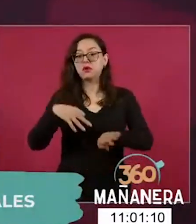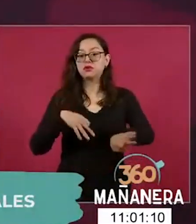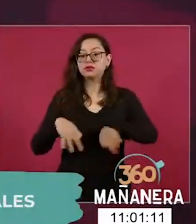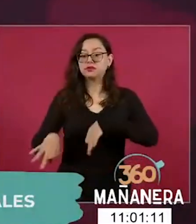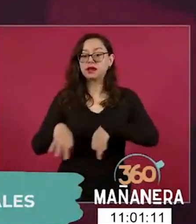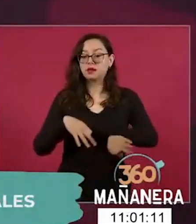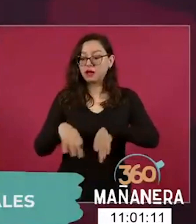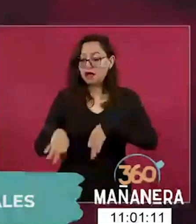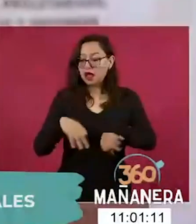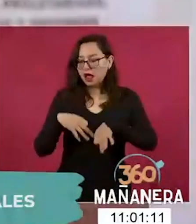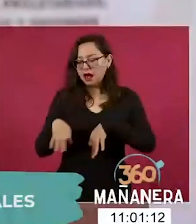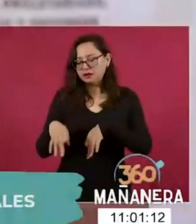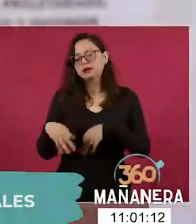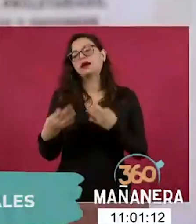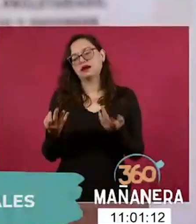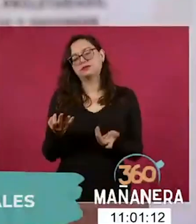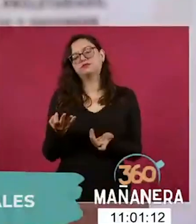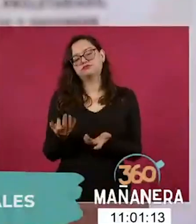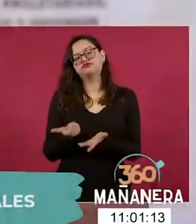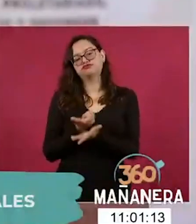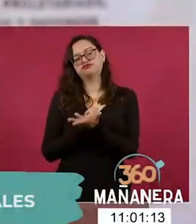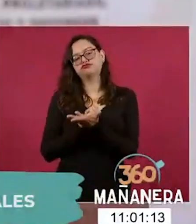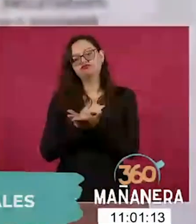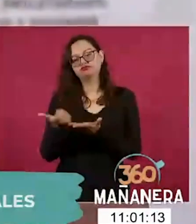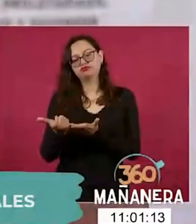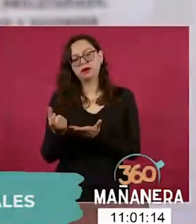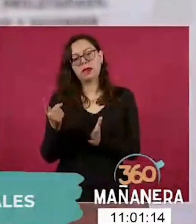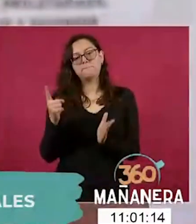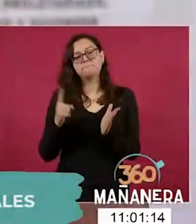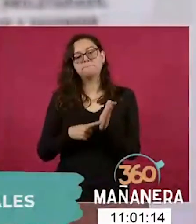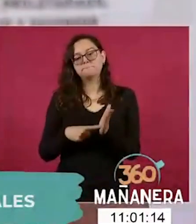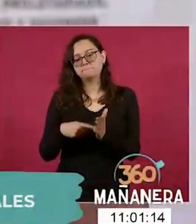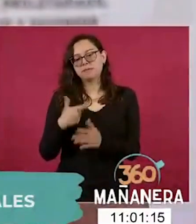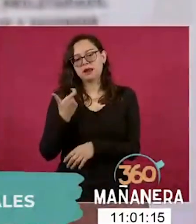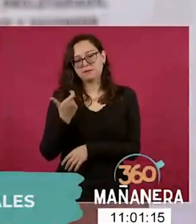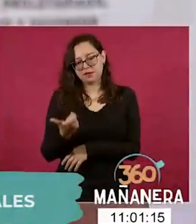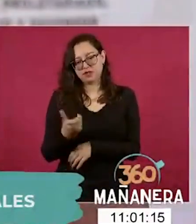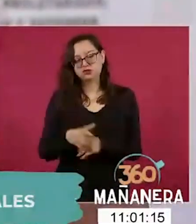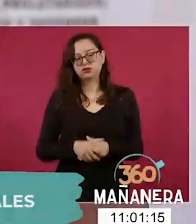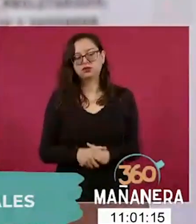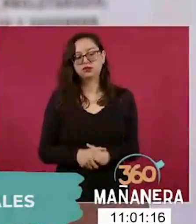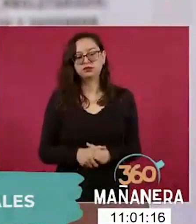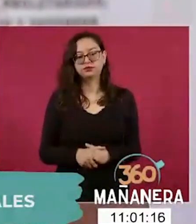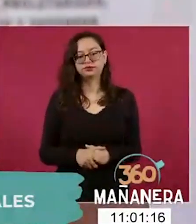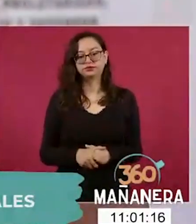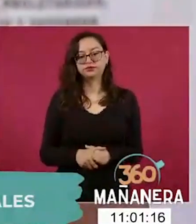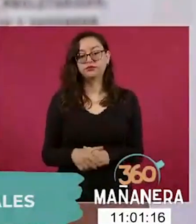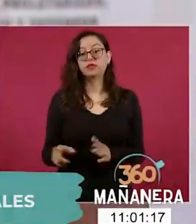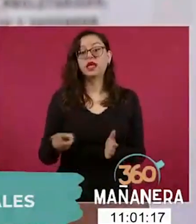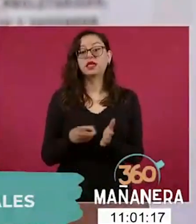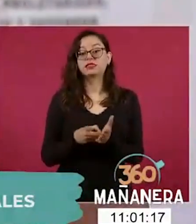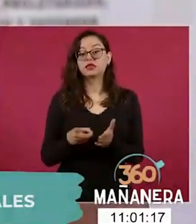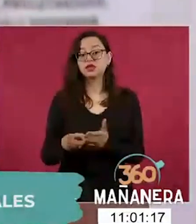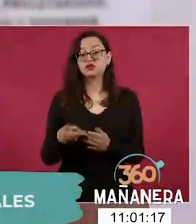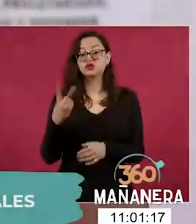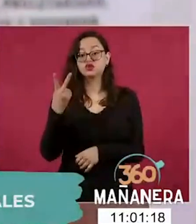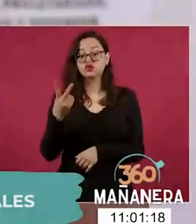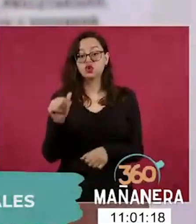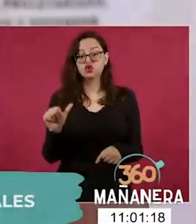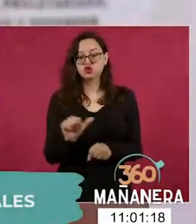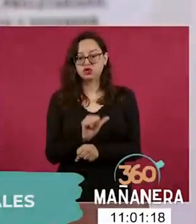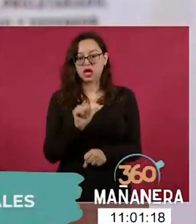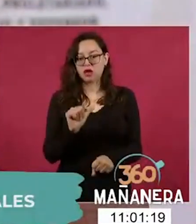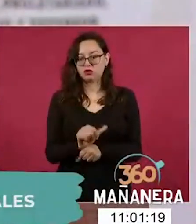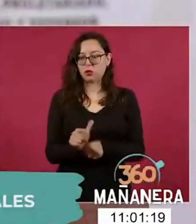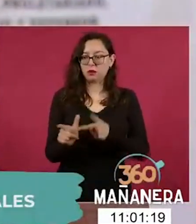eh más o menos eh 1000 pesos anuales ví tienen derecho a dos vehículos blindados